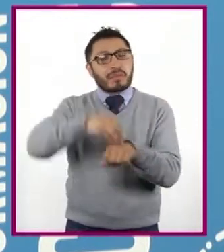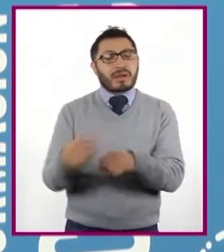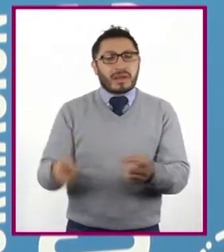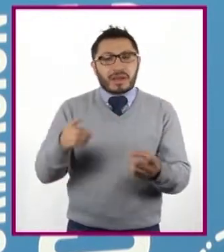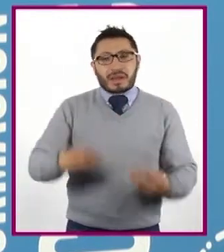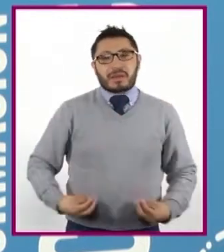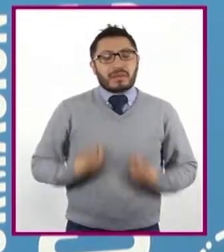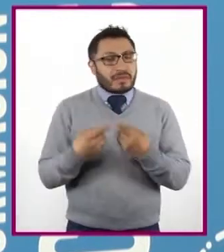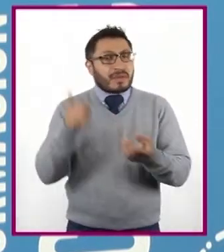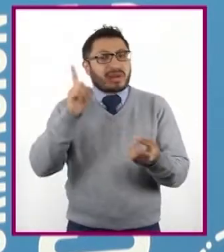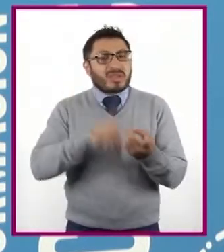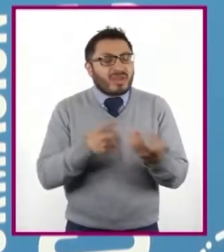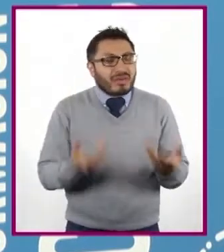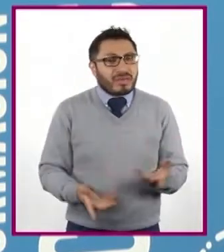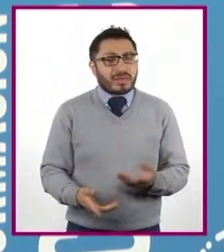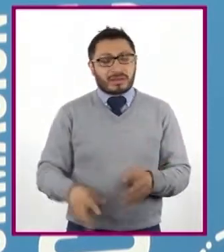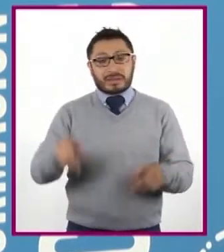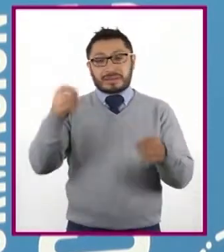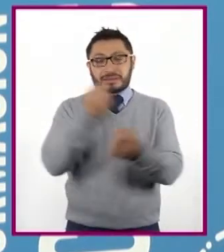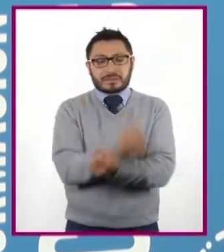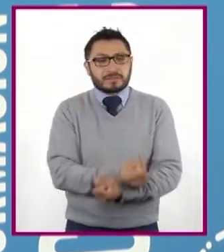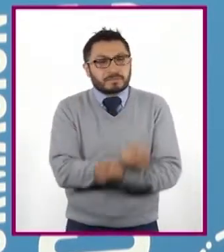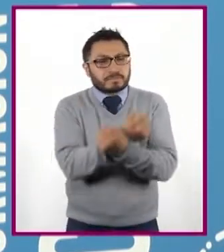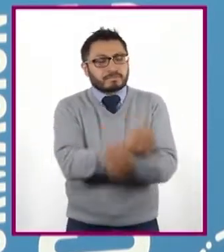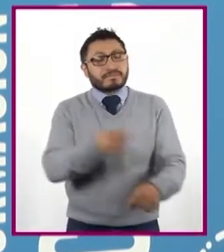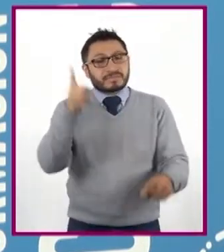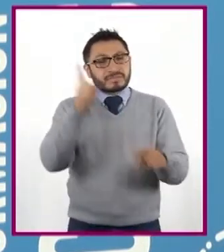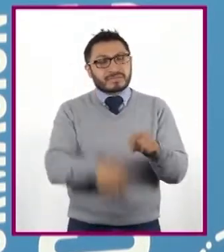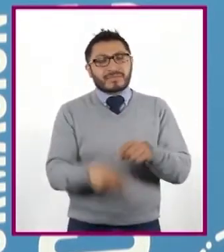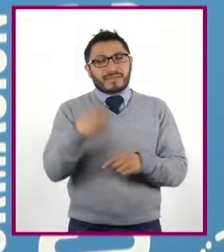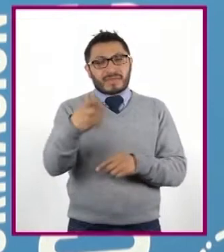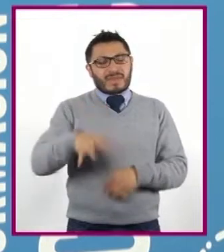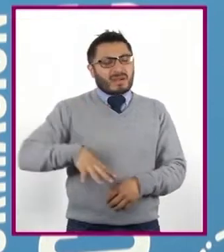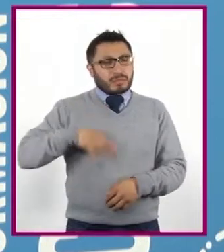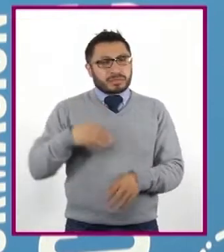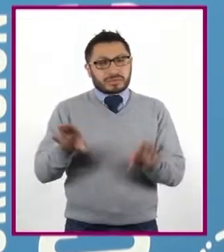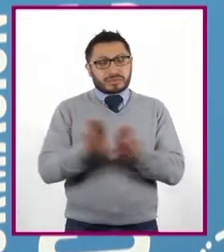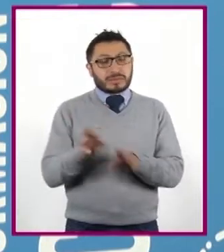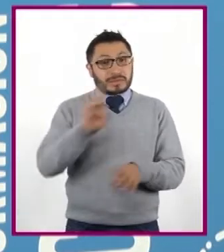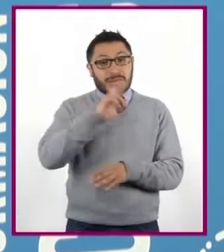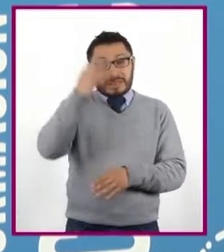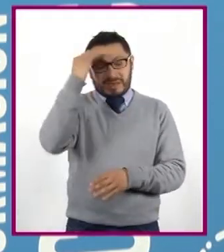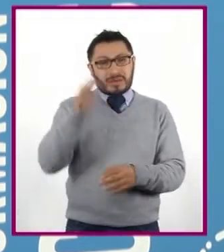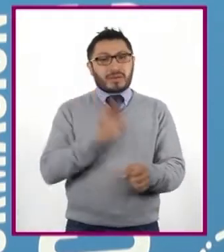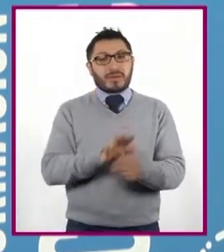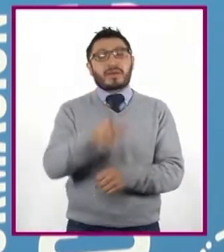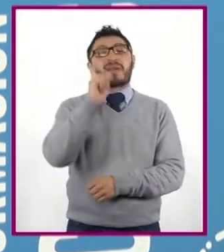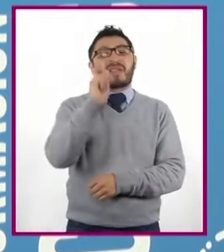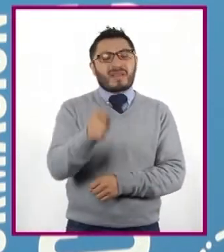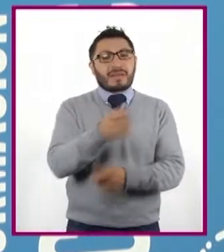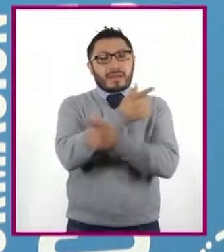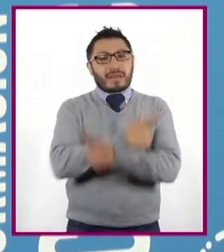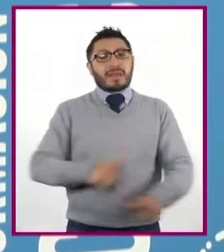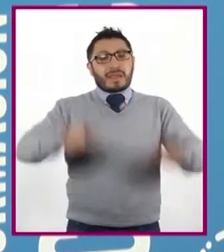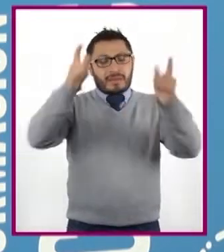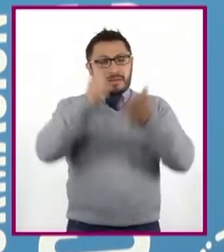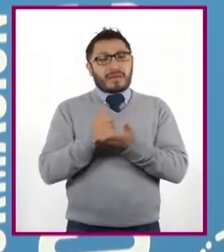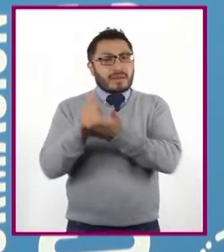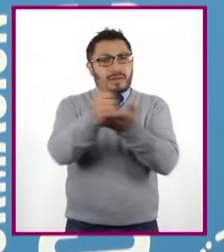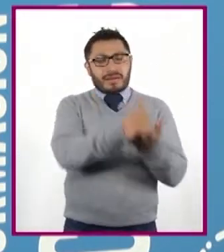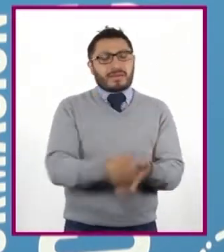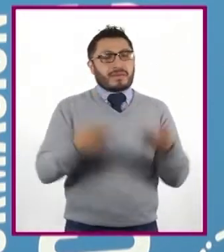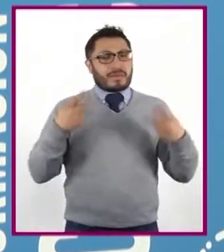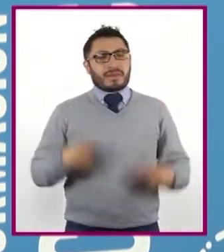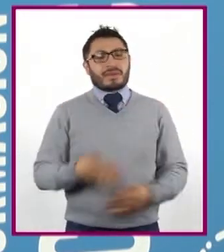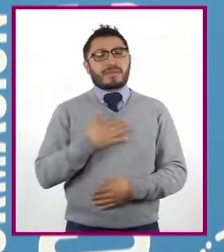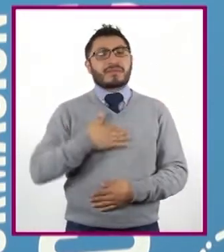vivir. La lucha contra la esclavitud partió del reconocimiento de que la libertad permite a las personas vivir